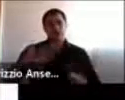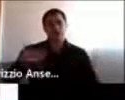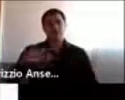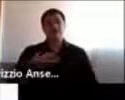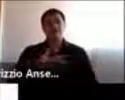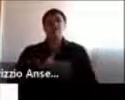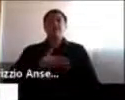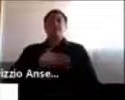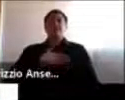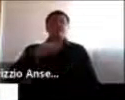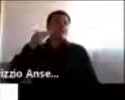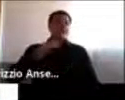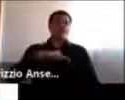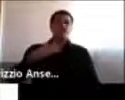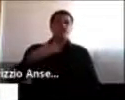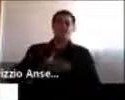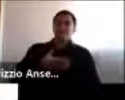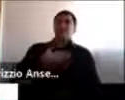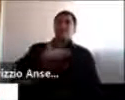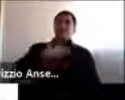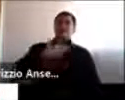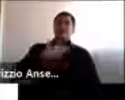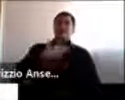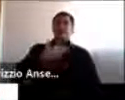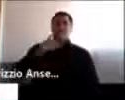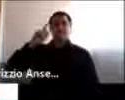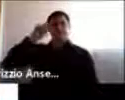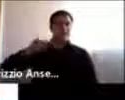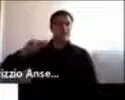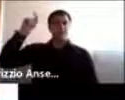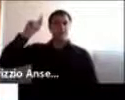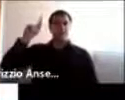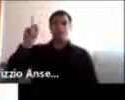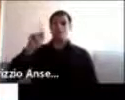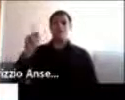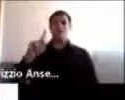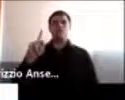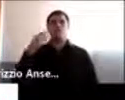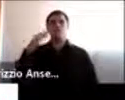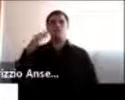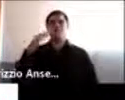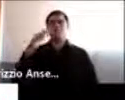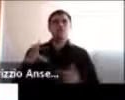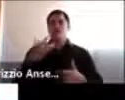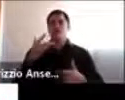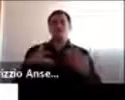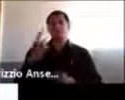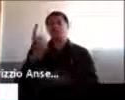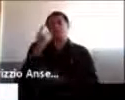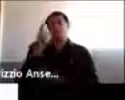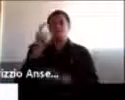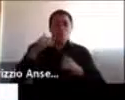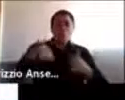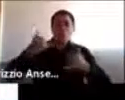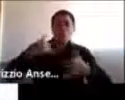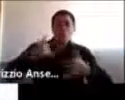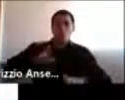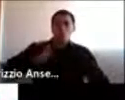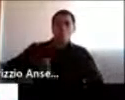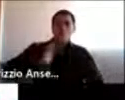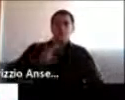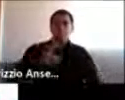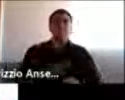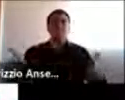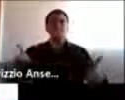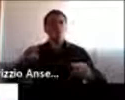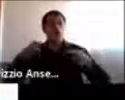y claramente son ideas que al niño no se le van a ocurrir el niño va a seguir jugando si lo está haciendo solo en cambio todas estas oportunidades que se dan